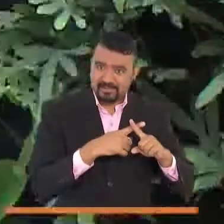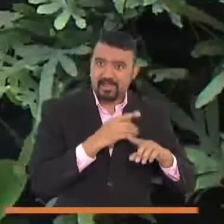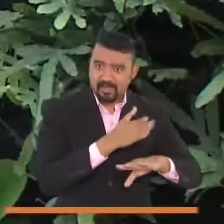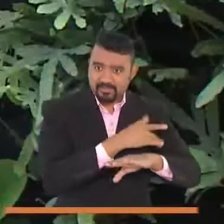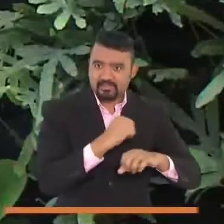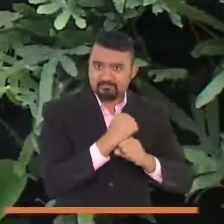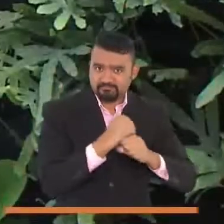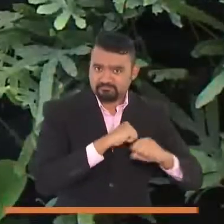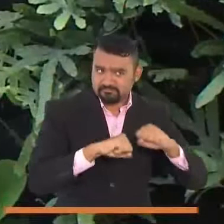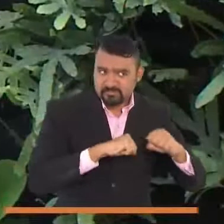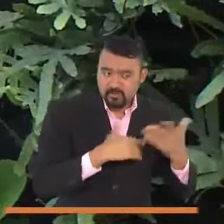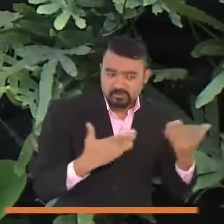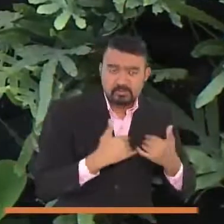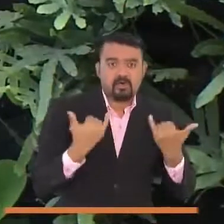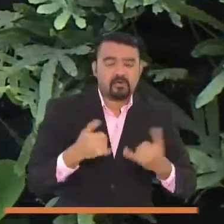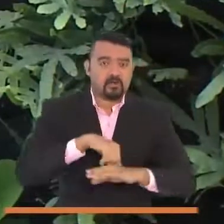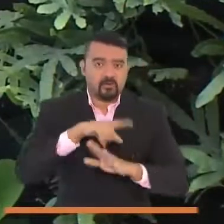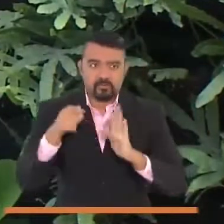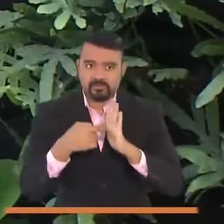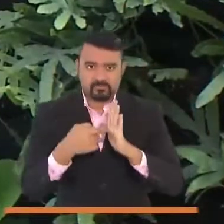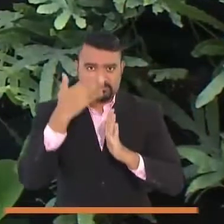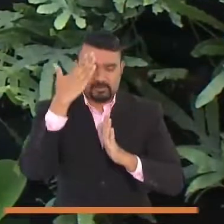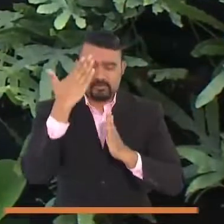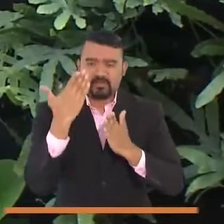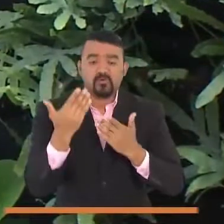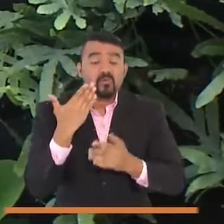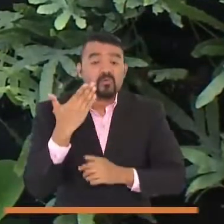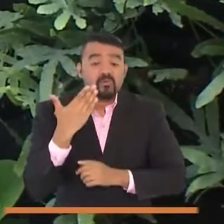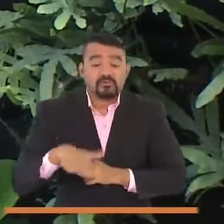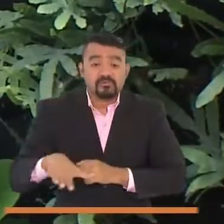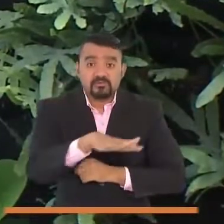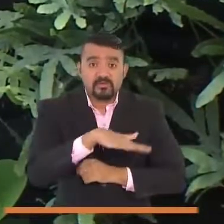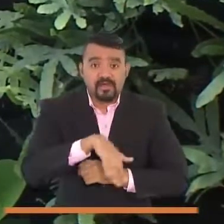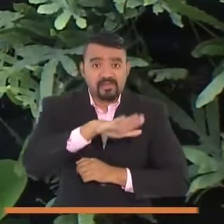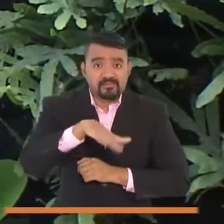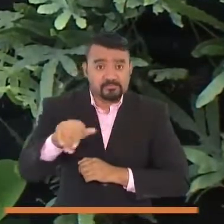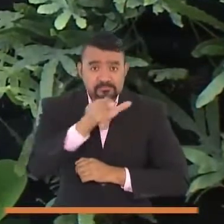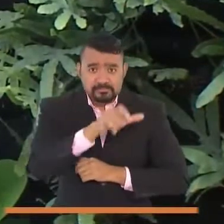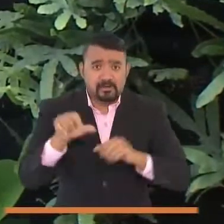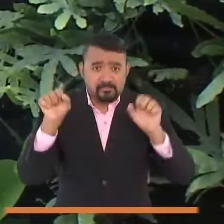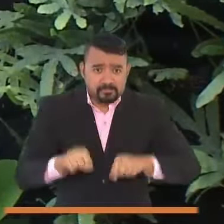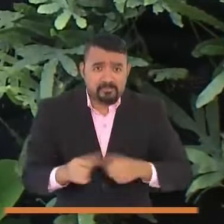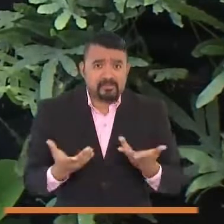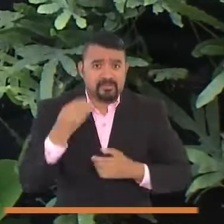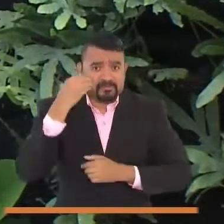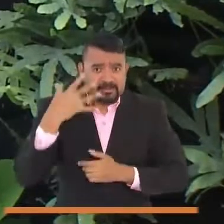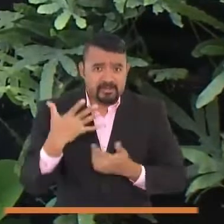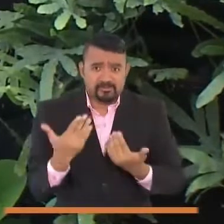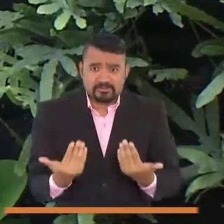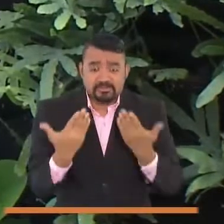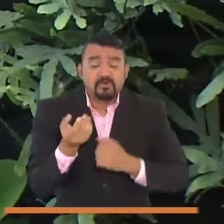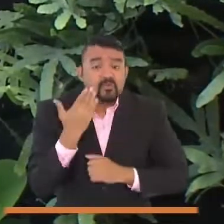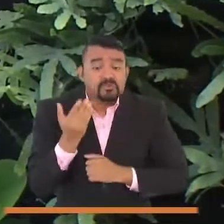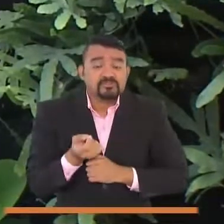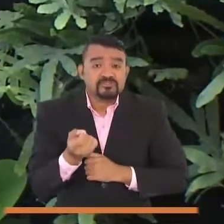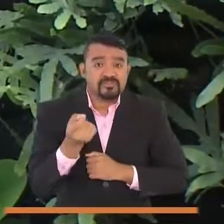finalizamos, lo concretamos y lo vamos a abrir a toda la comunidad antioqueña, pero especialmente a nuestra comunidad envigadeña, este